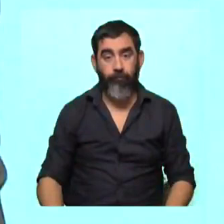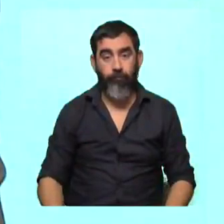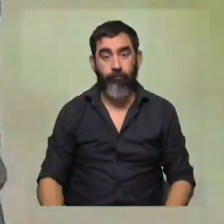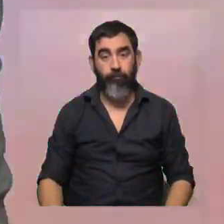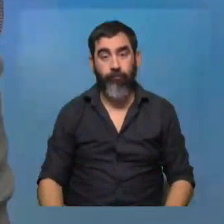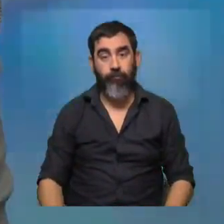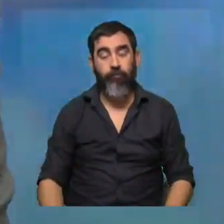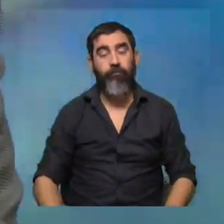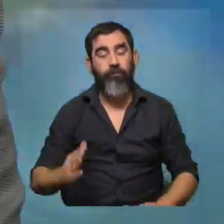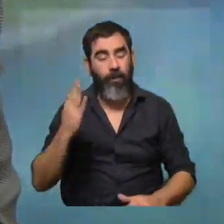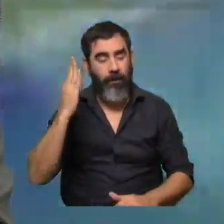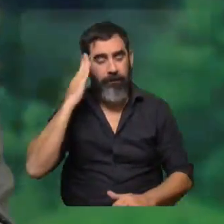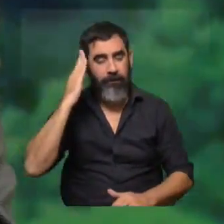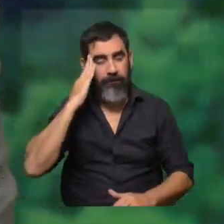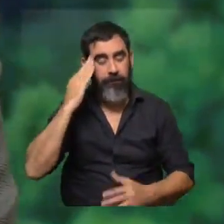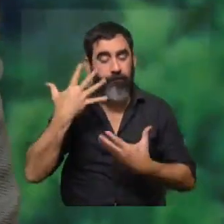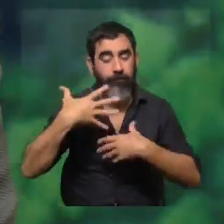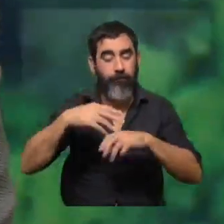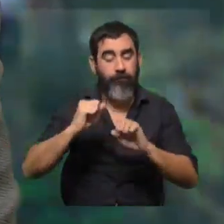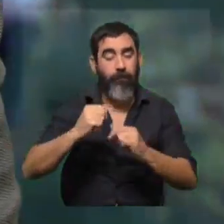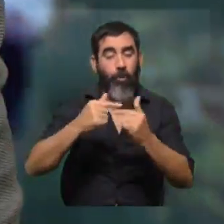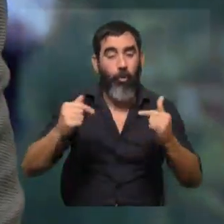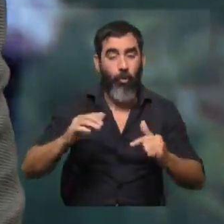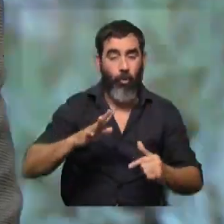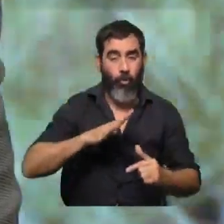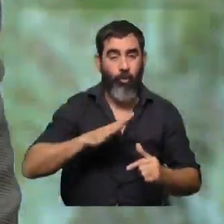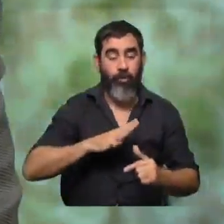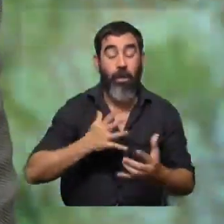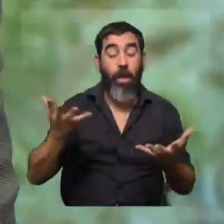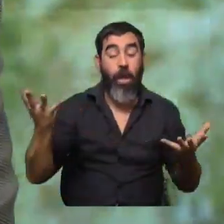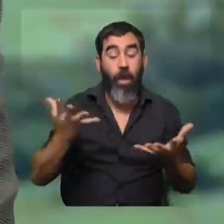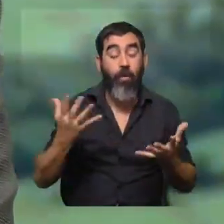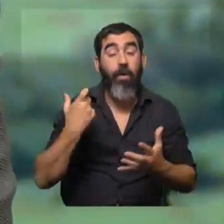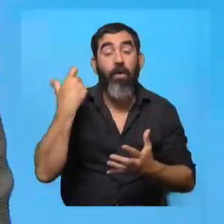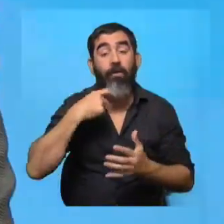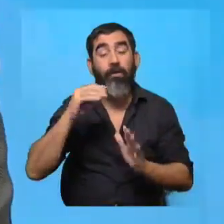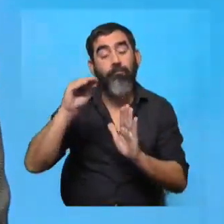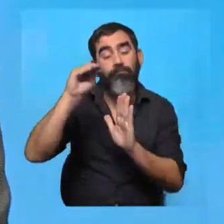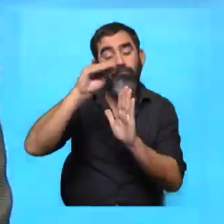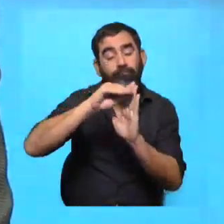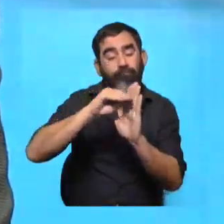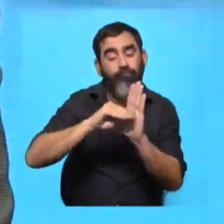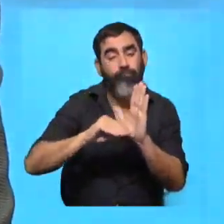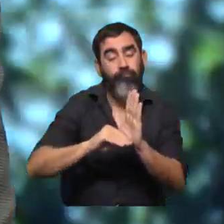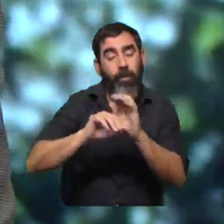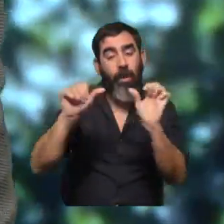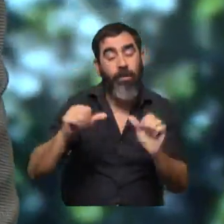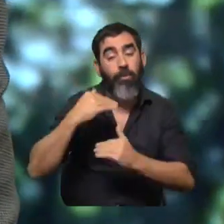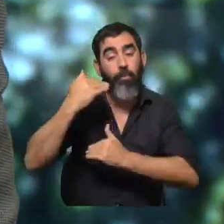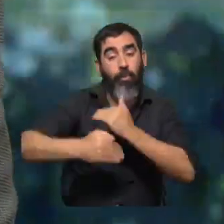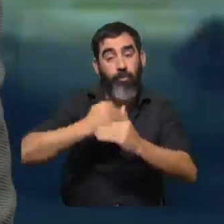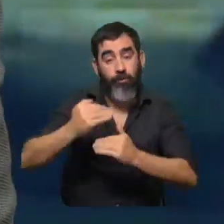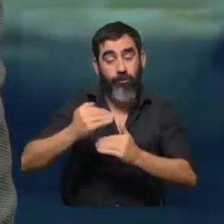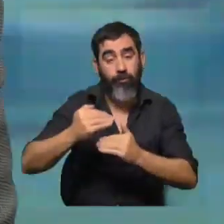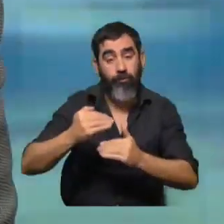ya mapeado e identificado la riqueza que hay. Tenemos que ahora establecer algunas pautas y hacer algunos procesos para